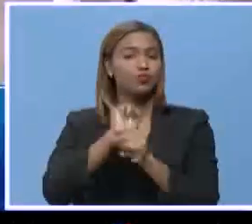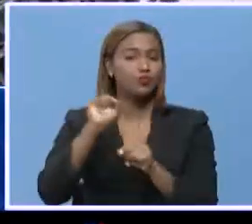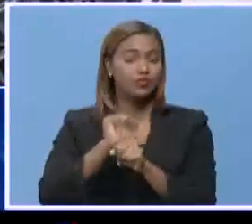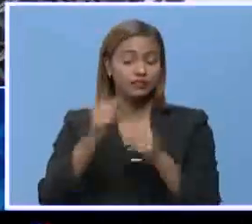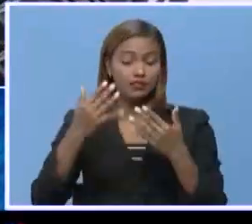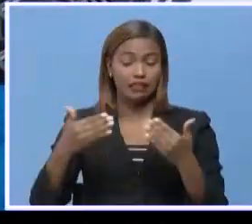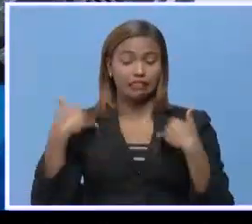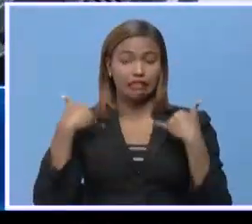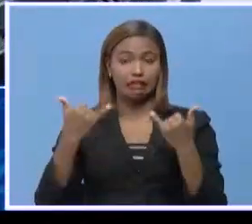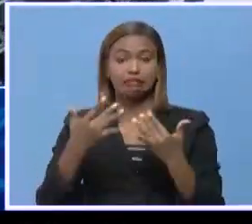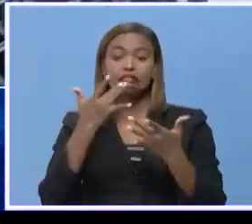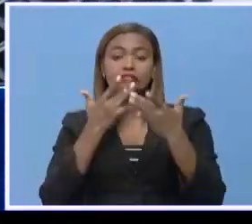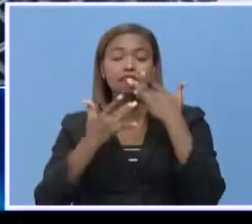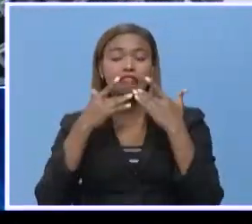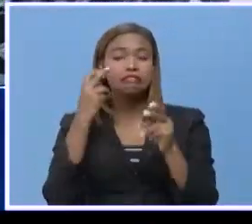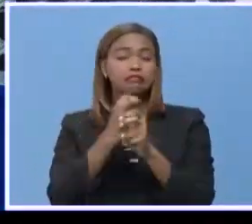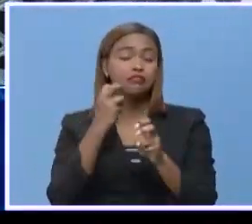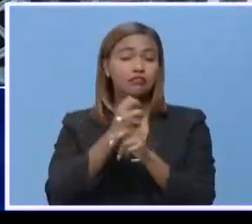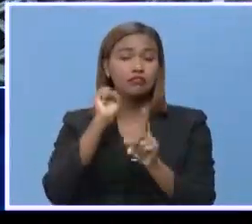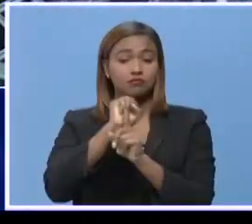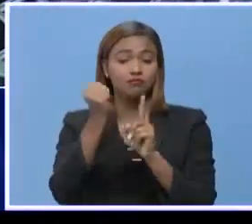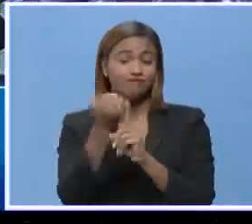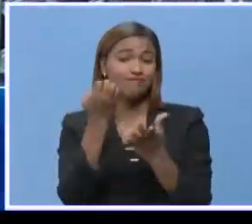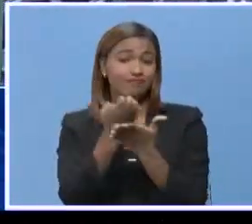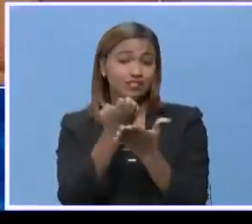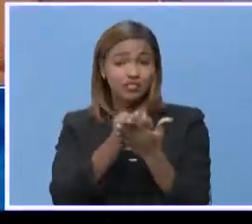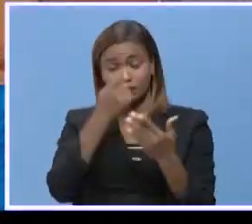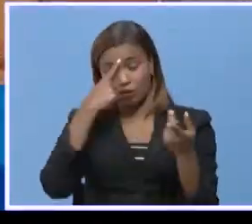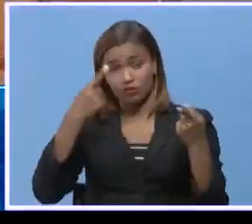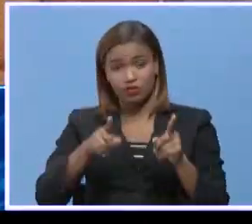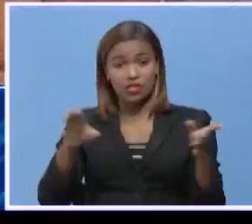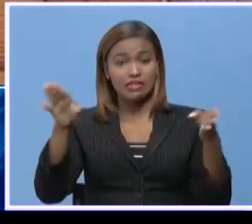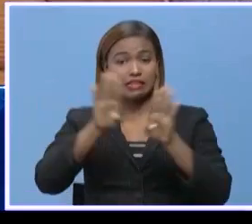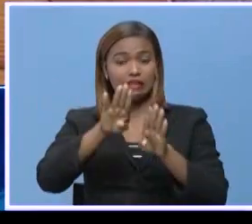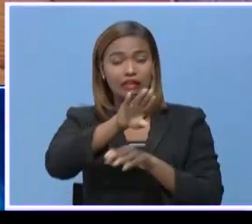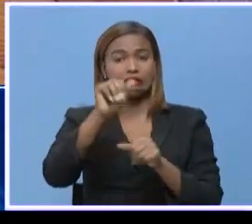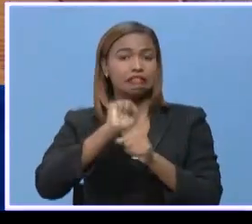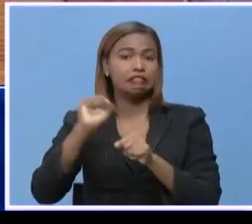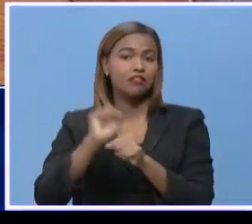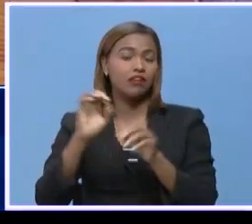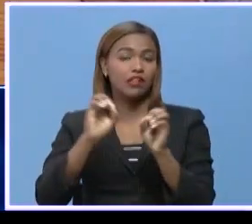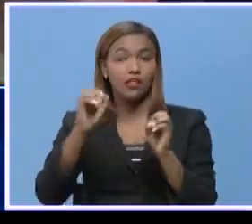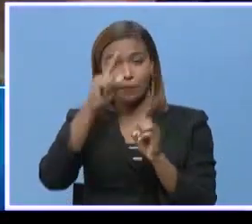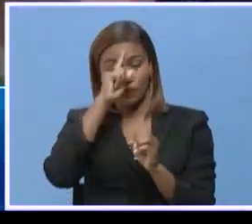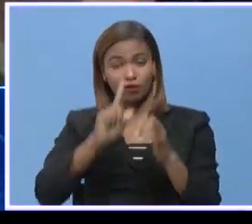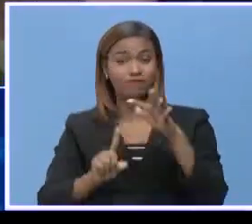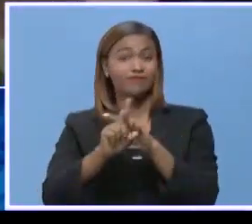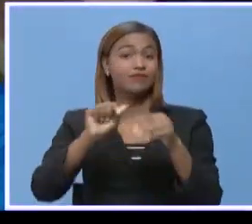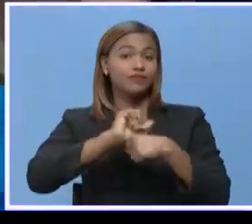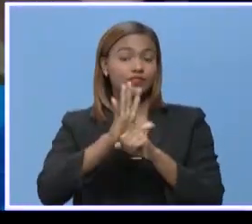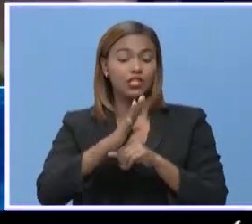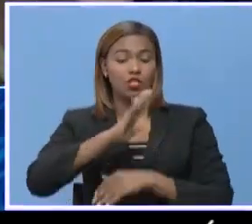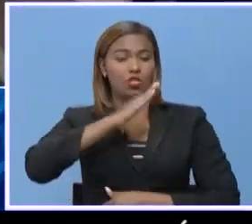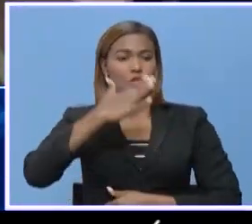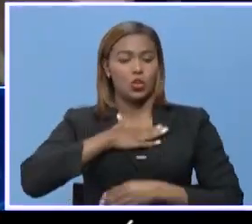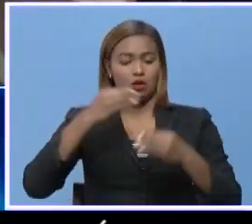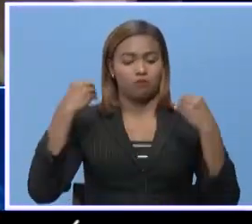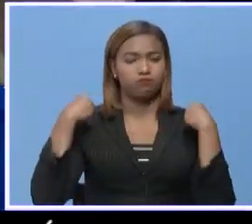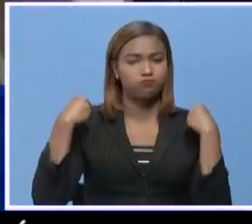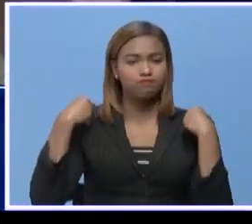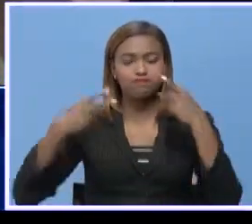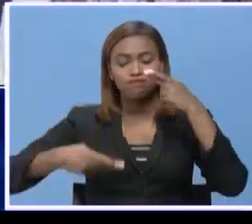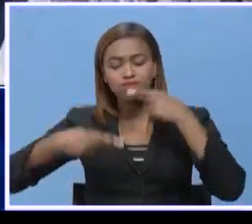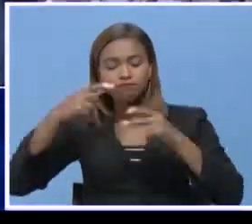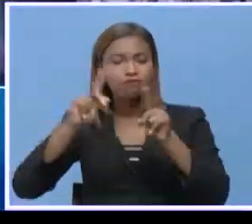que atravesaban una difícil situación económica debido al cierre de sus actividades por la pandemia, dueños de gimnasio, bares